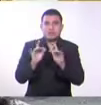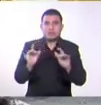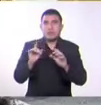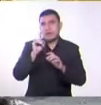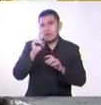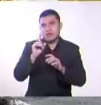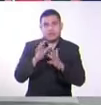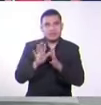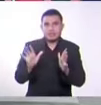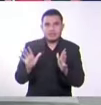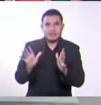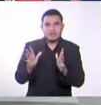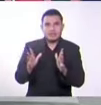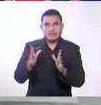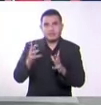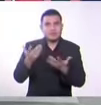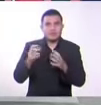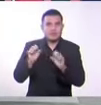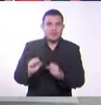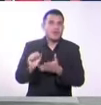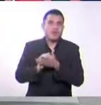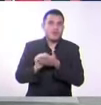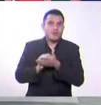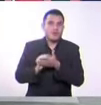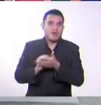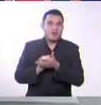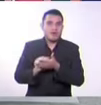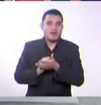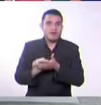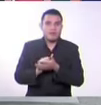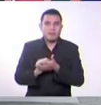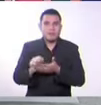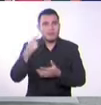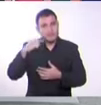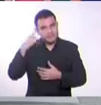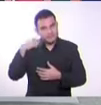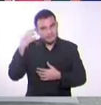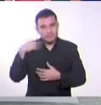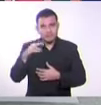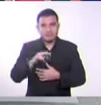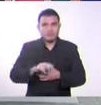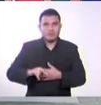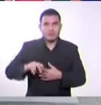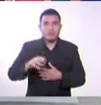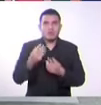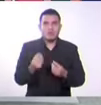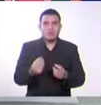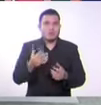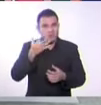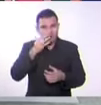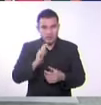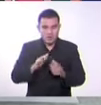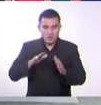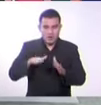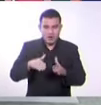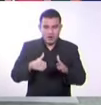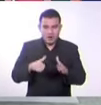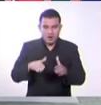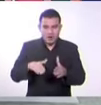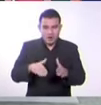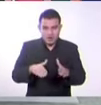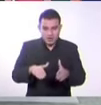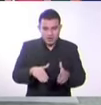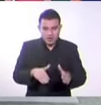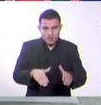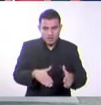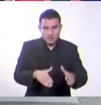que Es como un río, Luis. La red es como, amiguitos y amiguitas, la red es como un río. O sea que tiene el